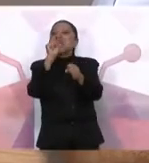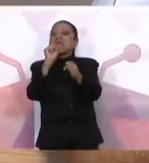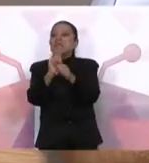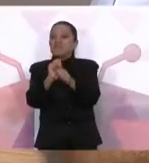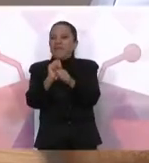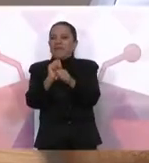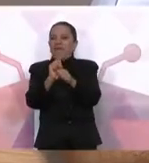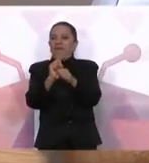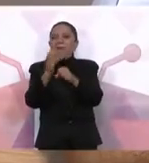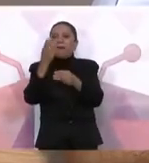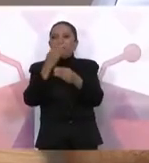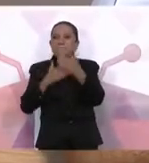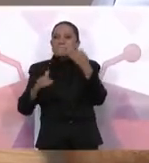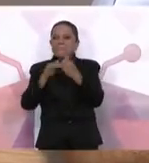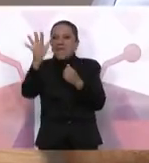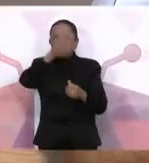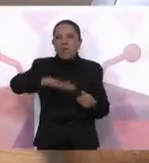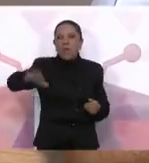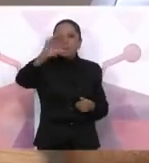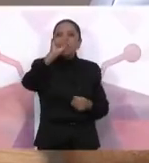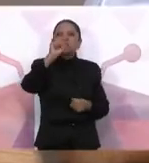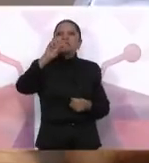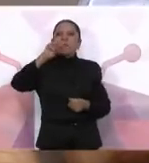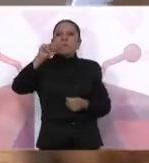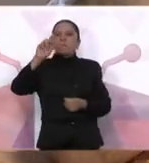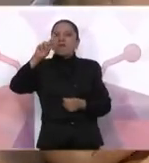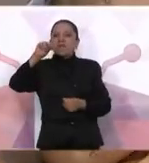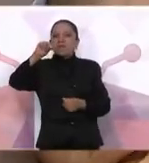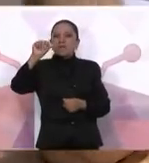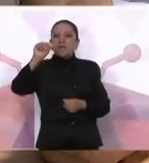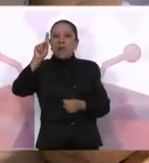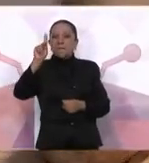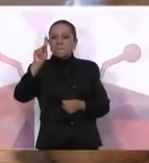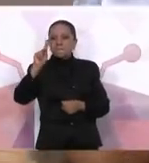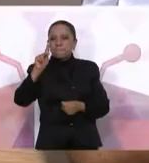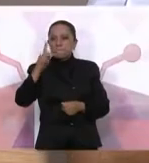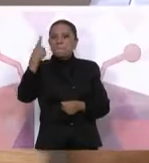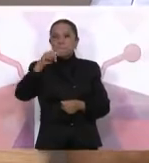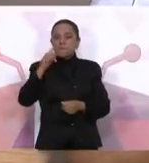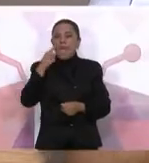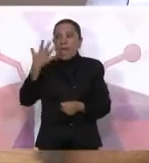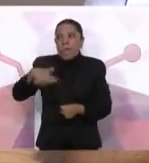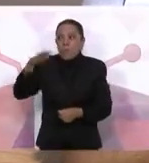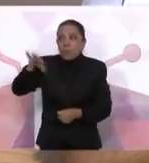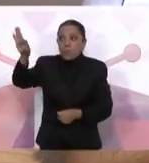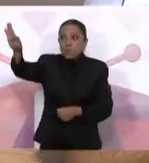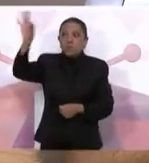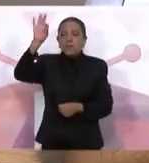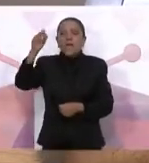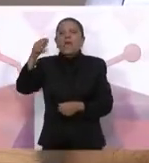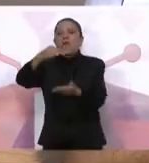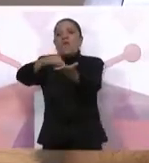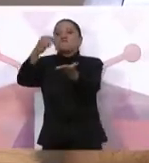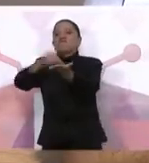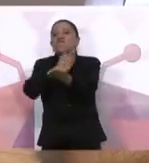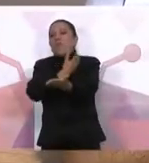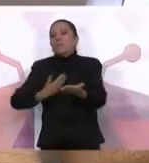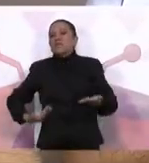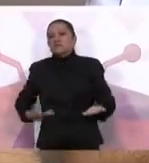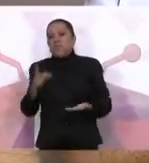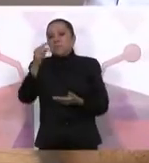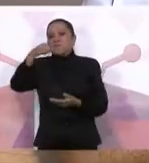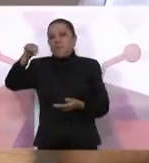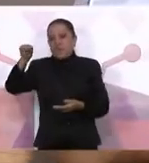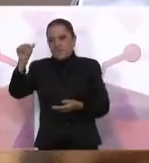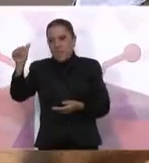estamos buscando la firma del ciudadano presidente para que esa área ya quede totalmente bajo protección del estado